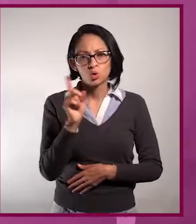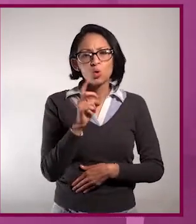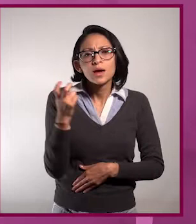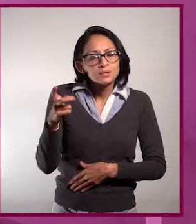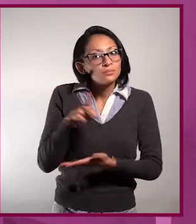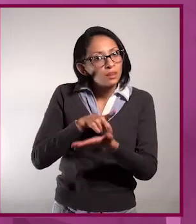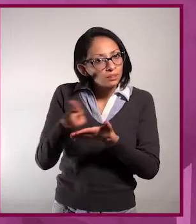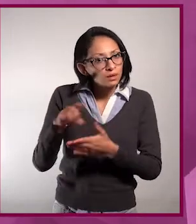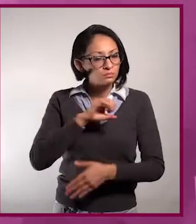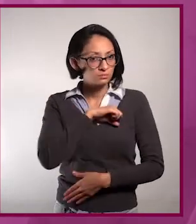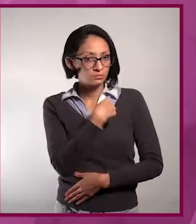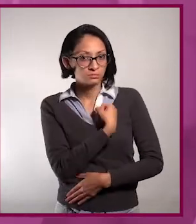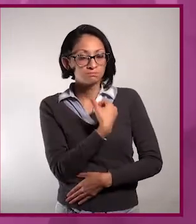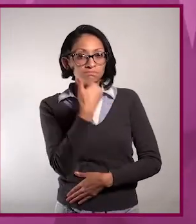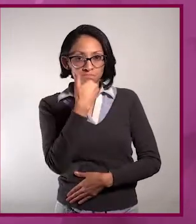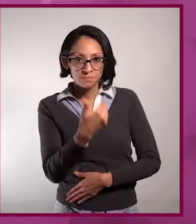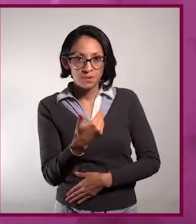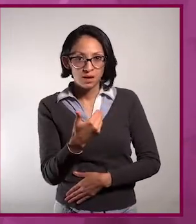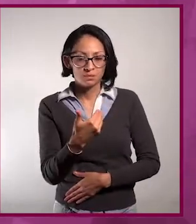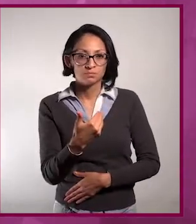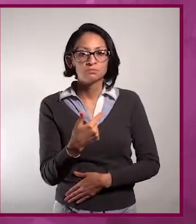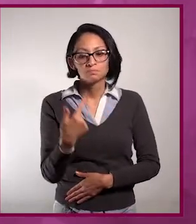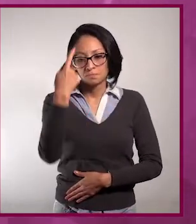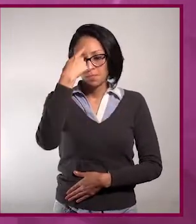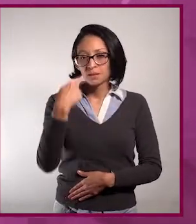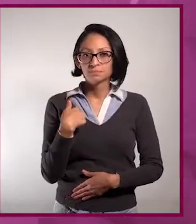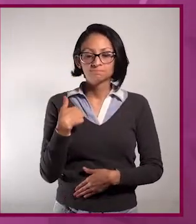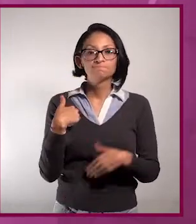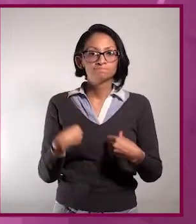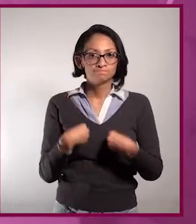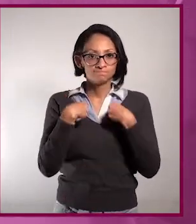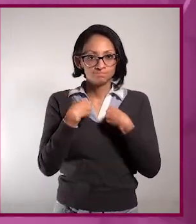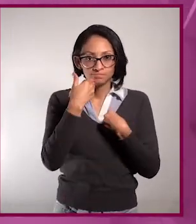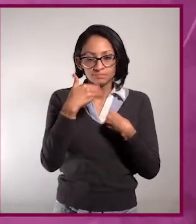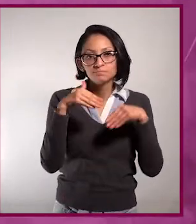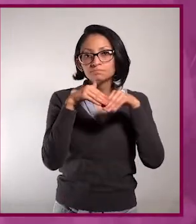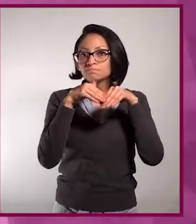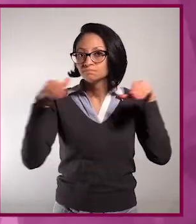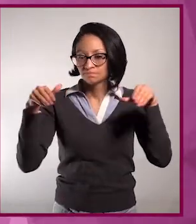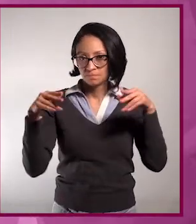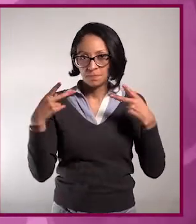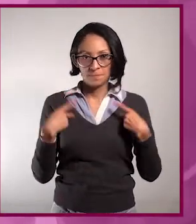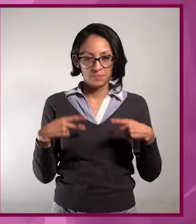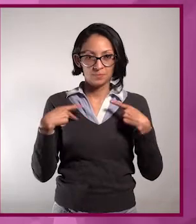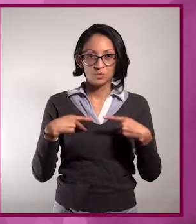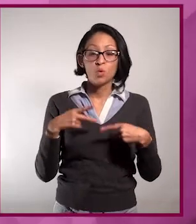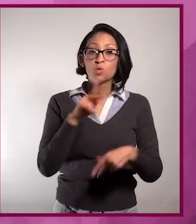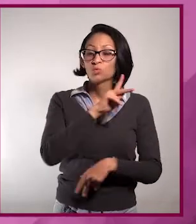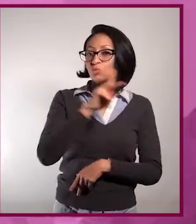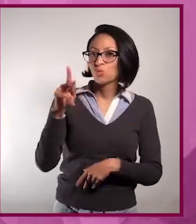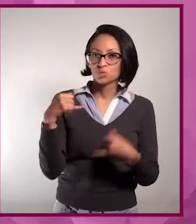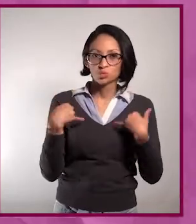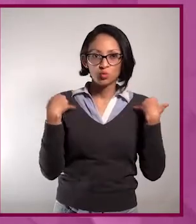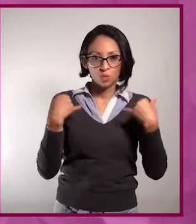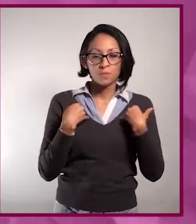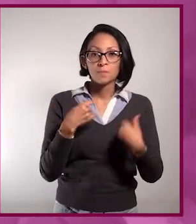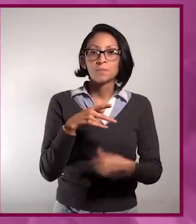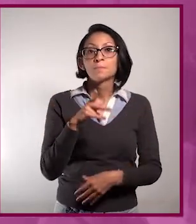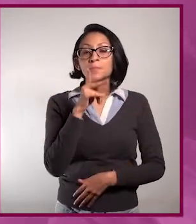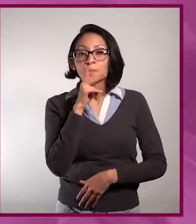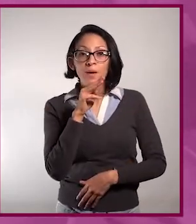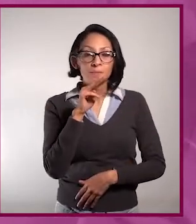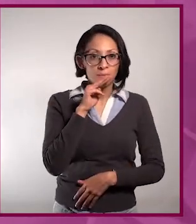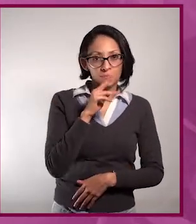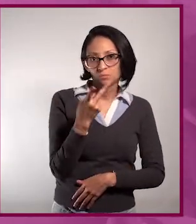con el derecho a la salud, a la dignidad y a la igualdad de circunstancias entre niñas y adolescentes y sus pares